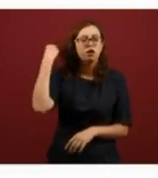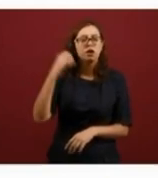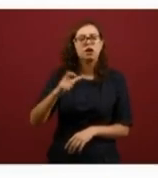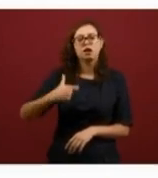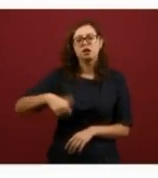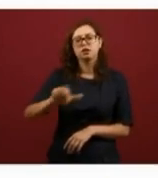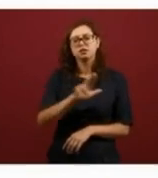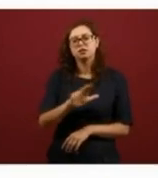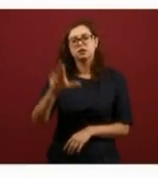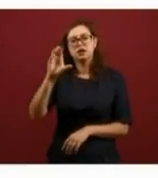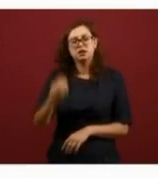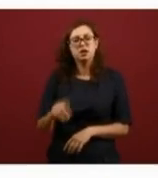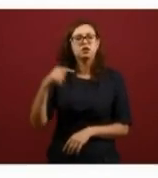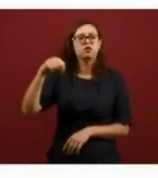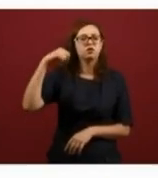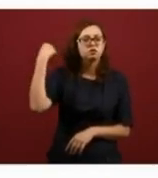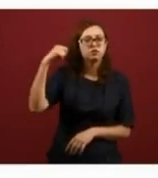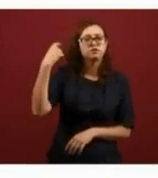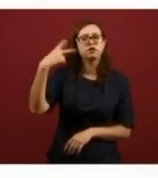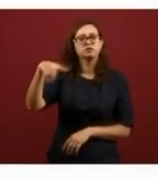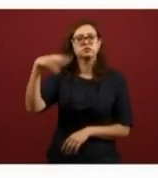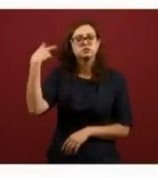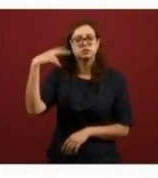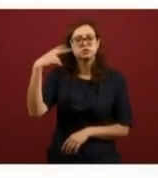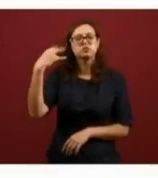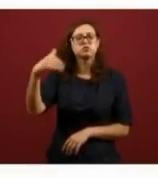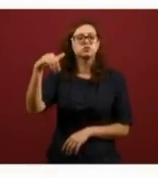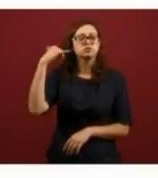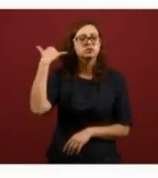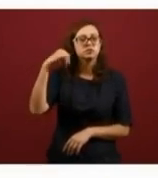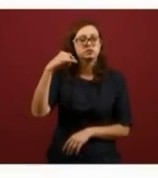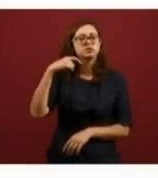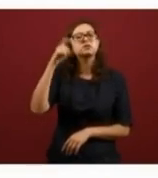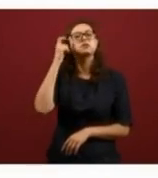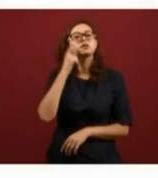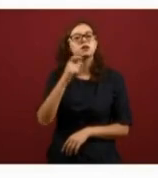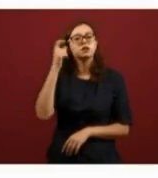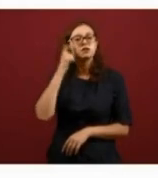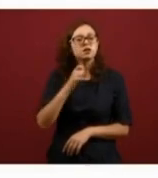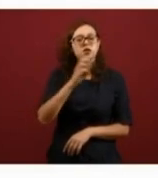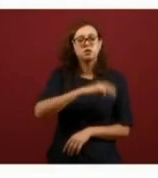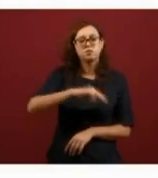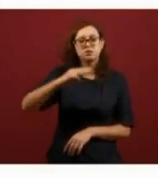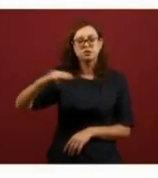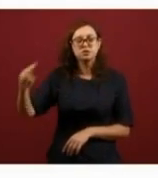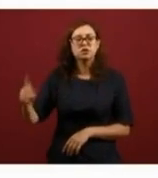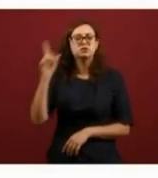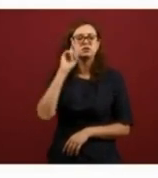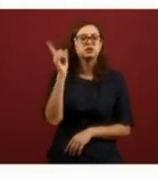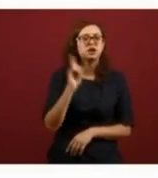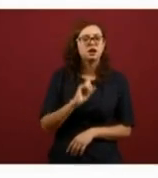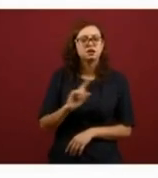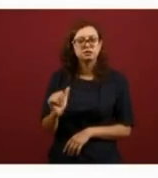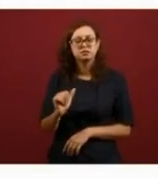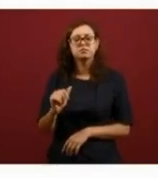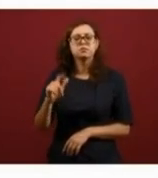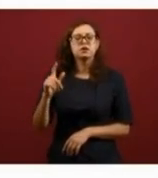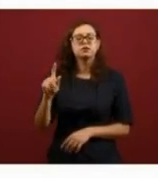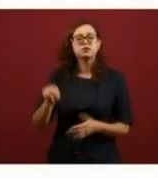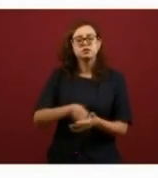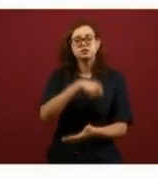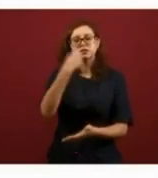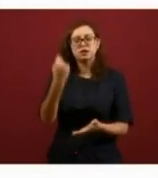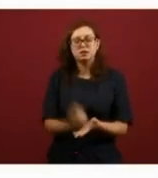Roo, Tabasco, Veracruz, Yucatán, Guerrero, Michoacán, Zacatecas,